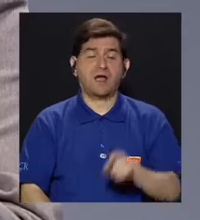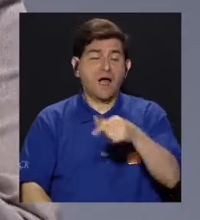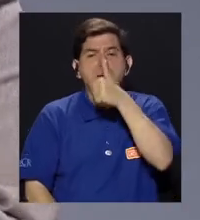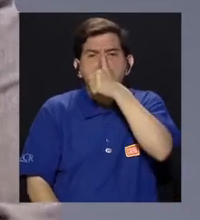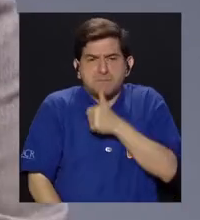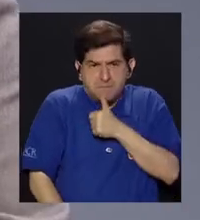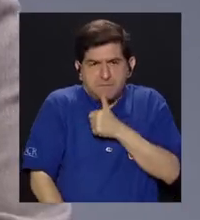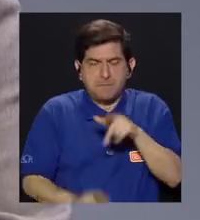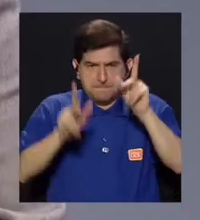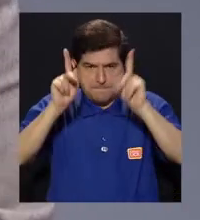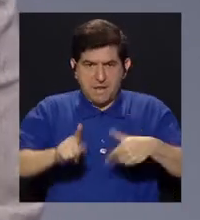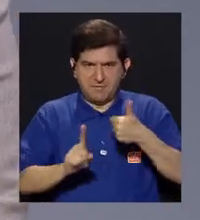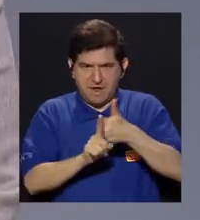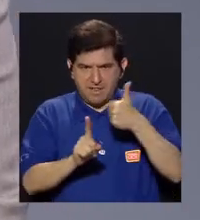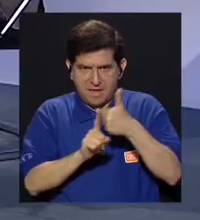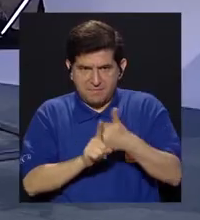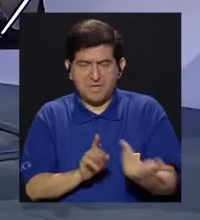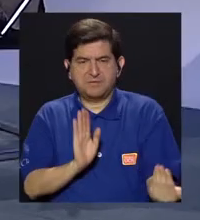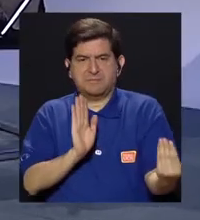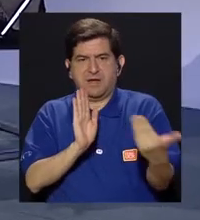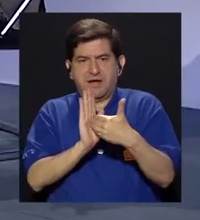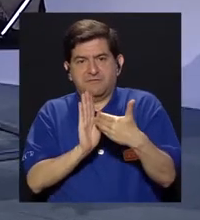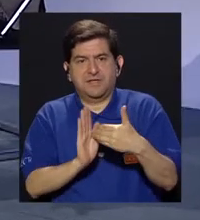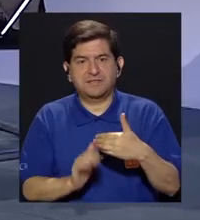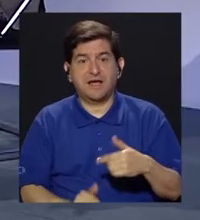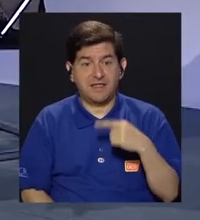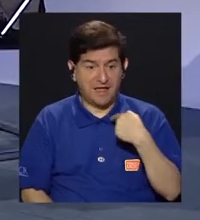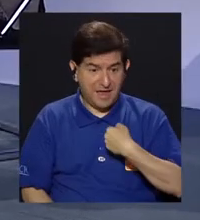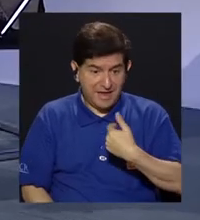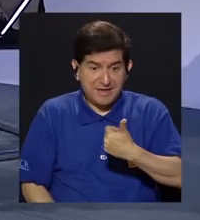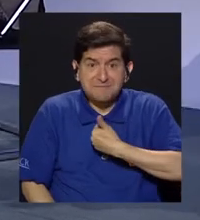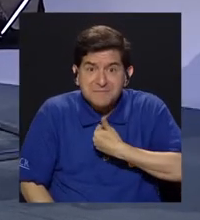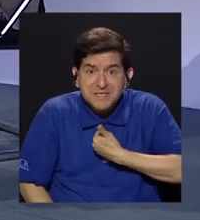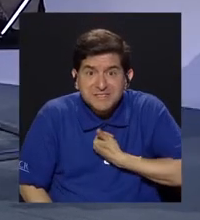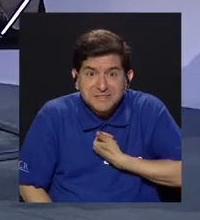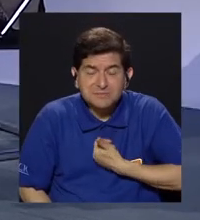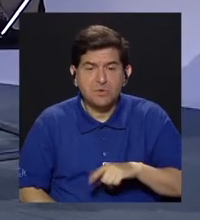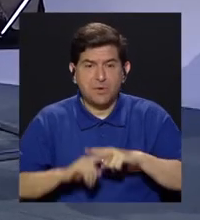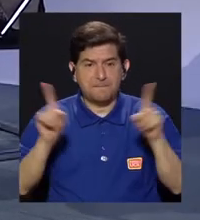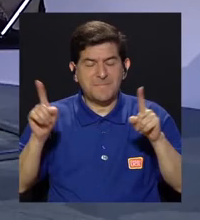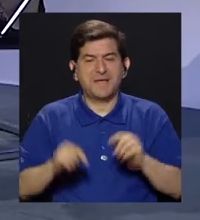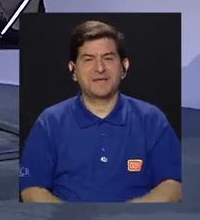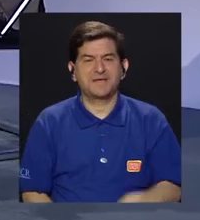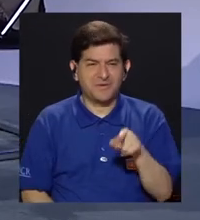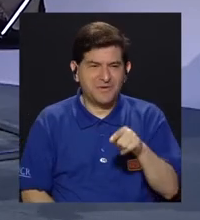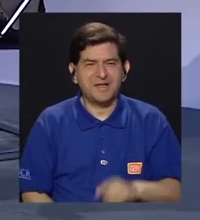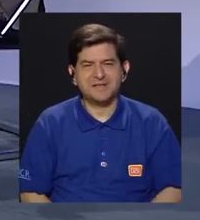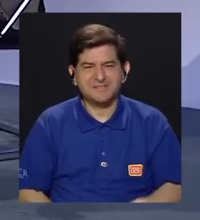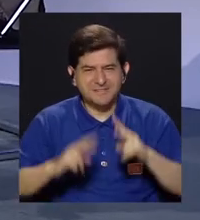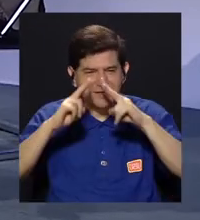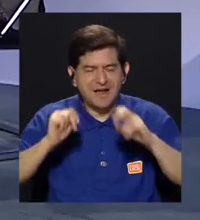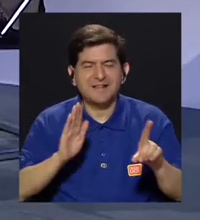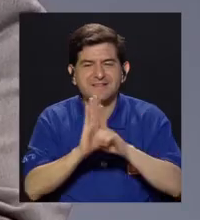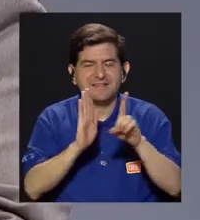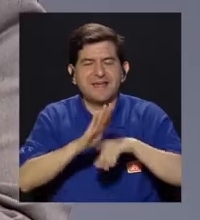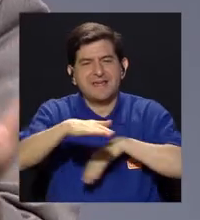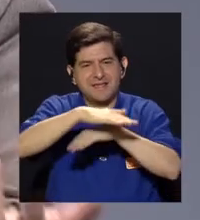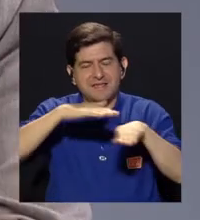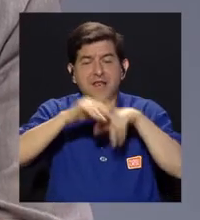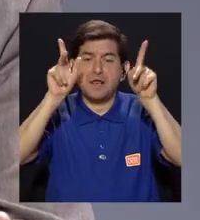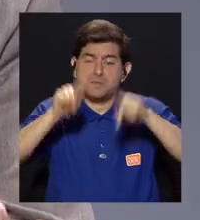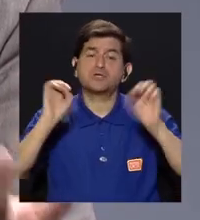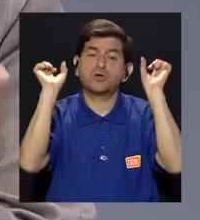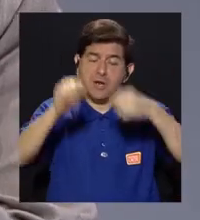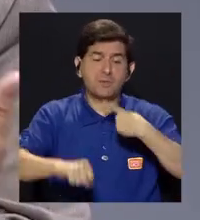es íntimo cuando la misma persona los lesionados entonces por supuesto que está en la línea pero es un ejercicio de un derecho